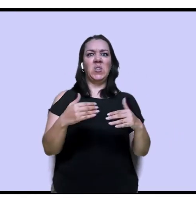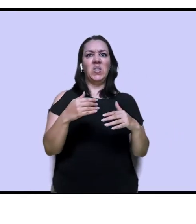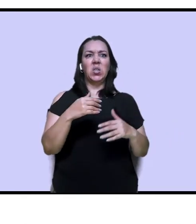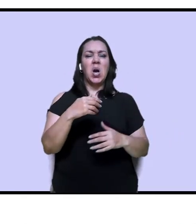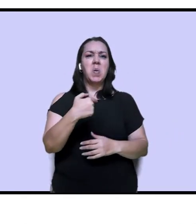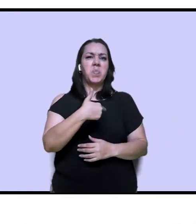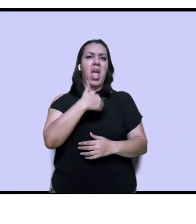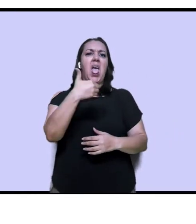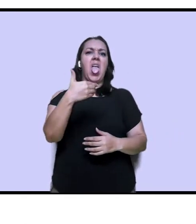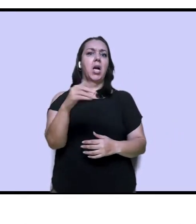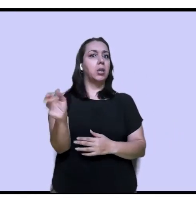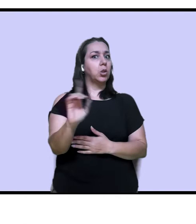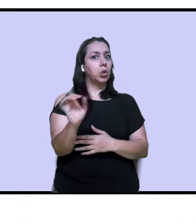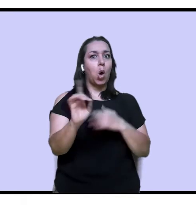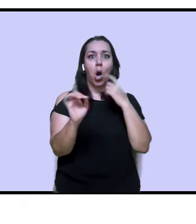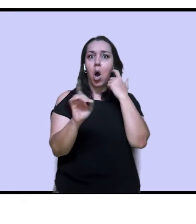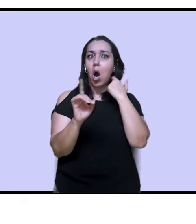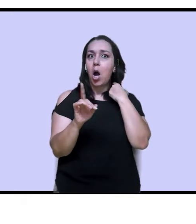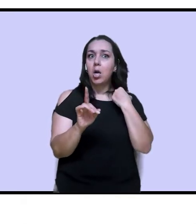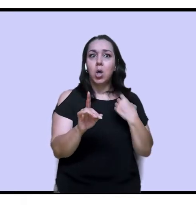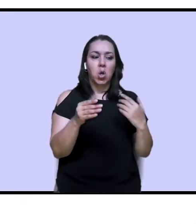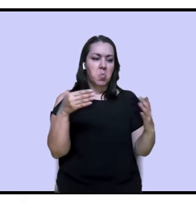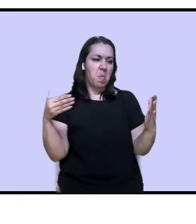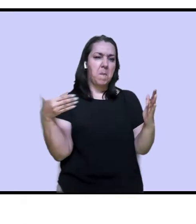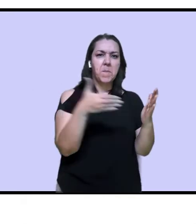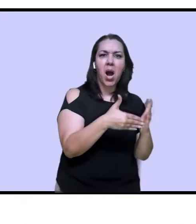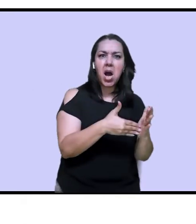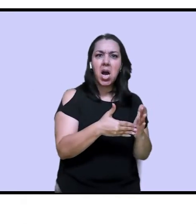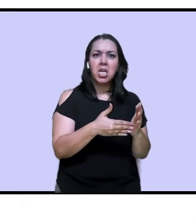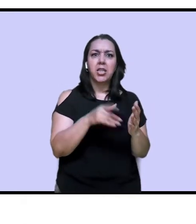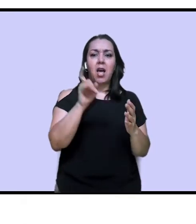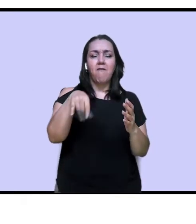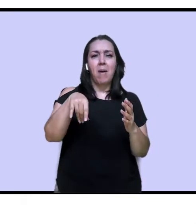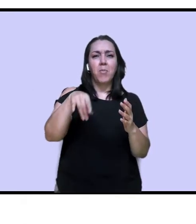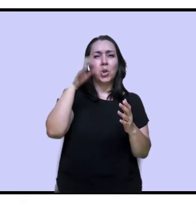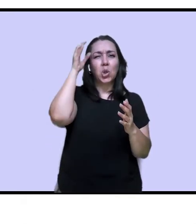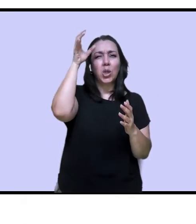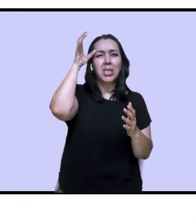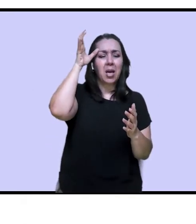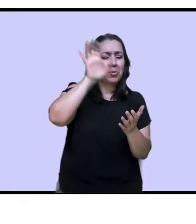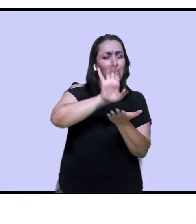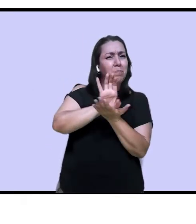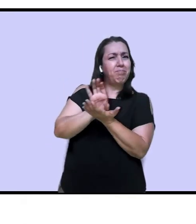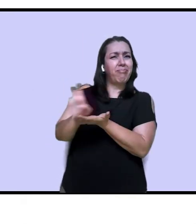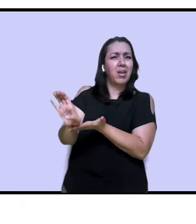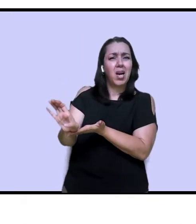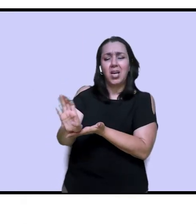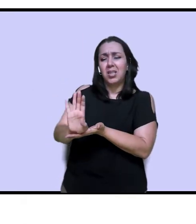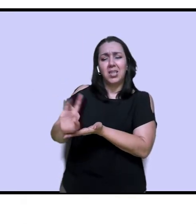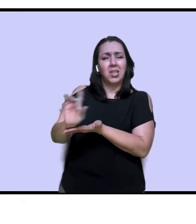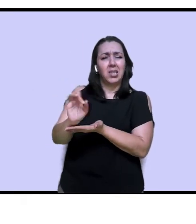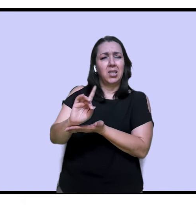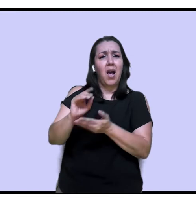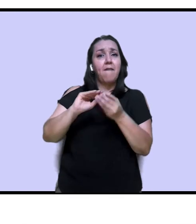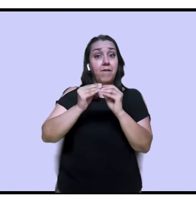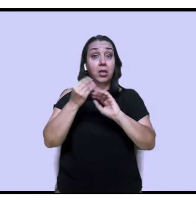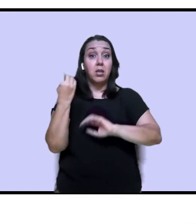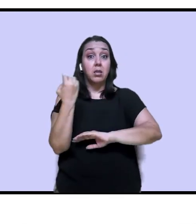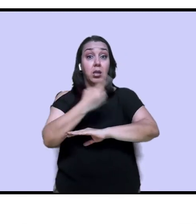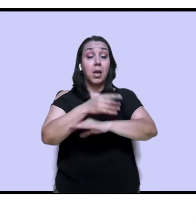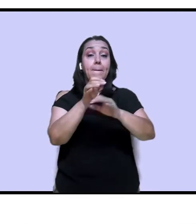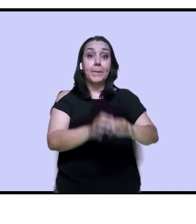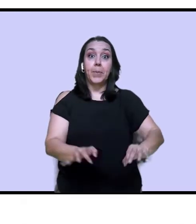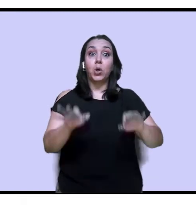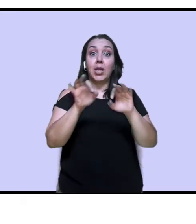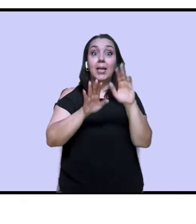la revictimización. La revictimización es un concepto que debemos evitar a toda costa en estas